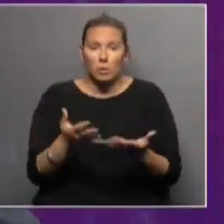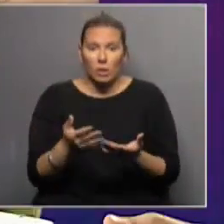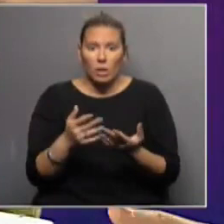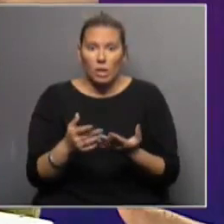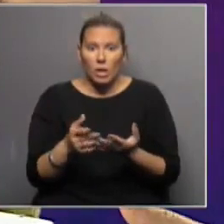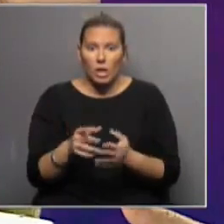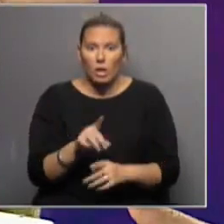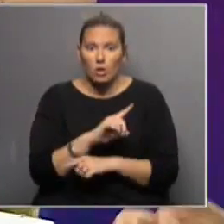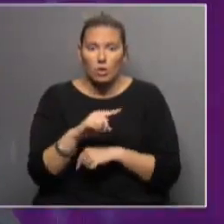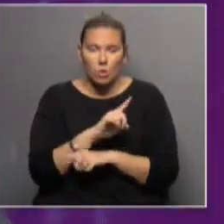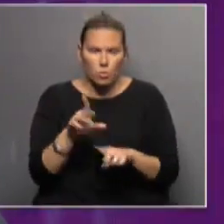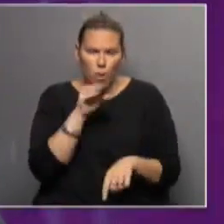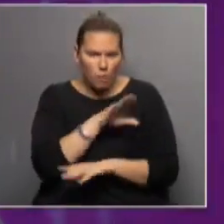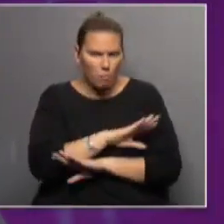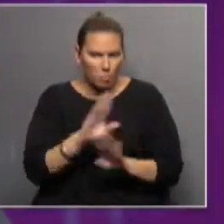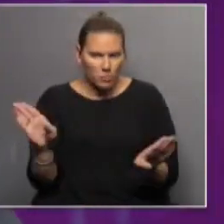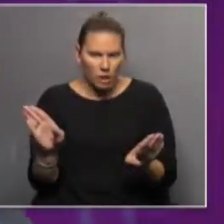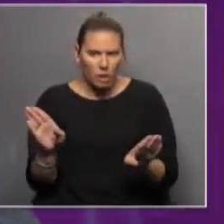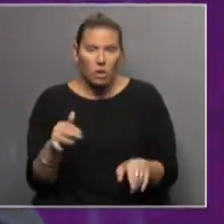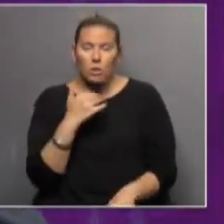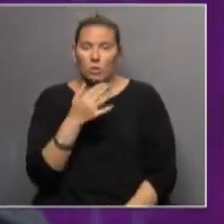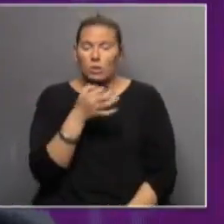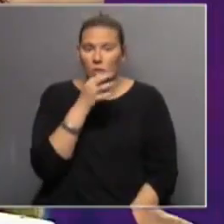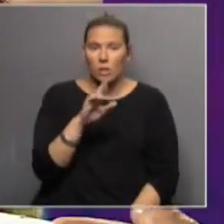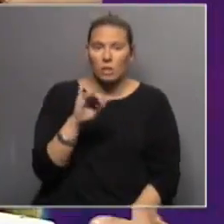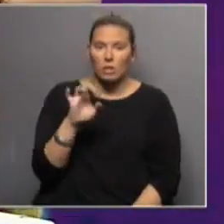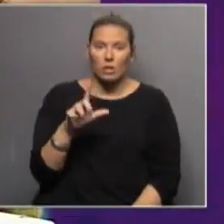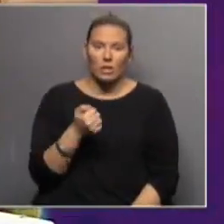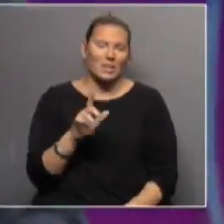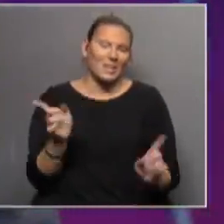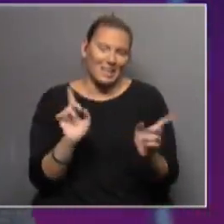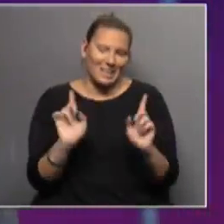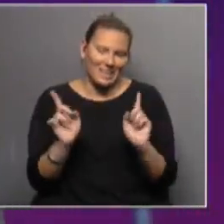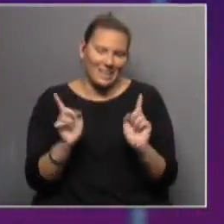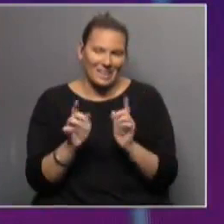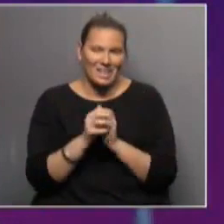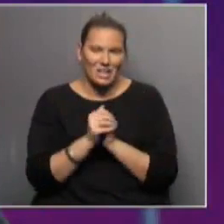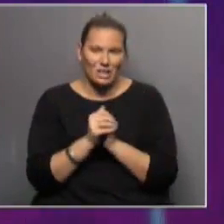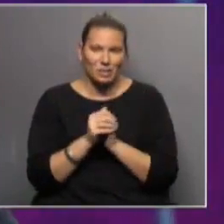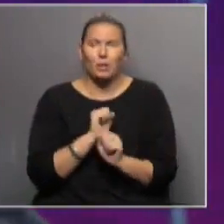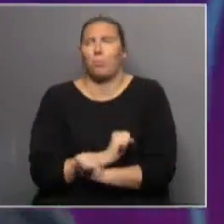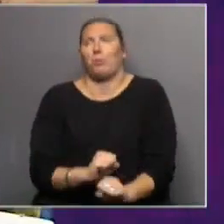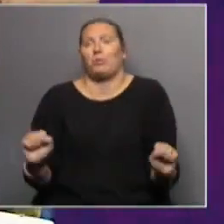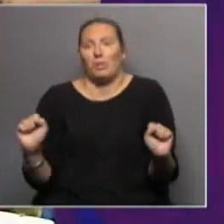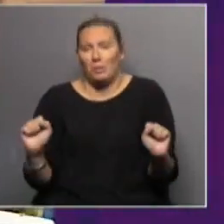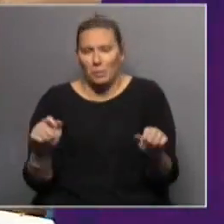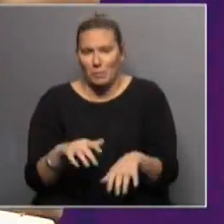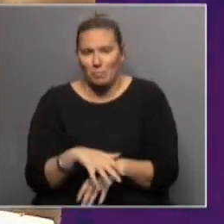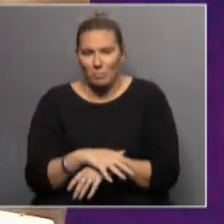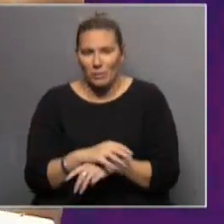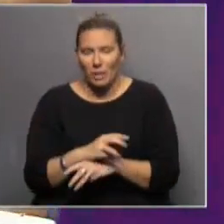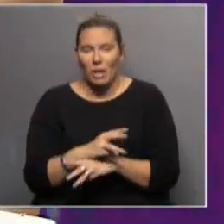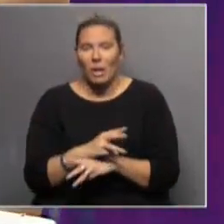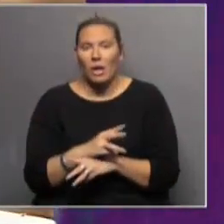huelga de palabra hasta que termine el programa. No entonces, sé qué dirá Riola todo esto. Nos cruzamos de... No, está como coordinador general de la producción de este canal, a